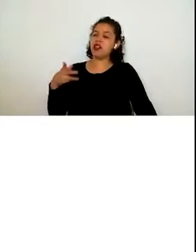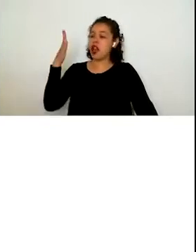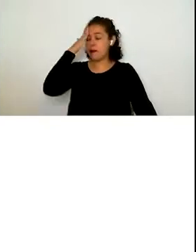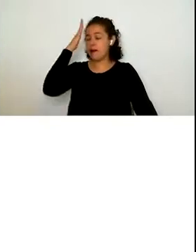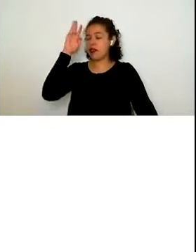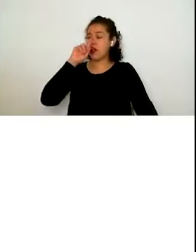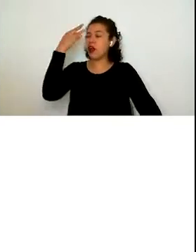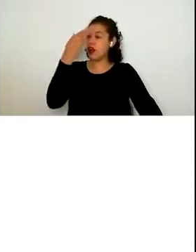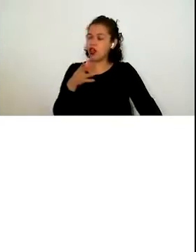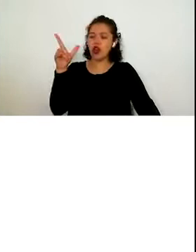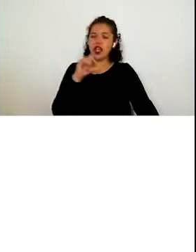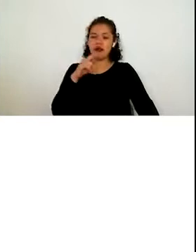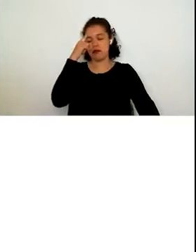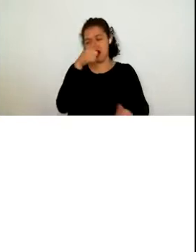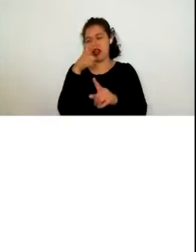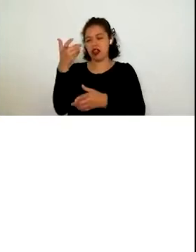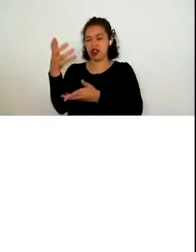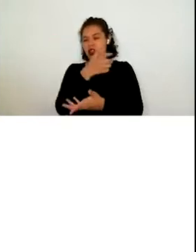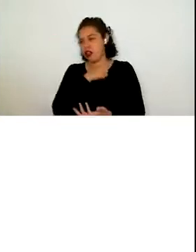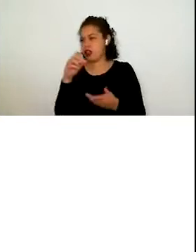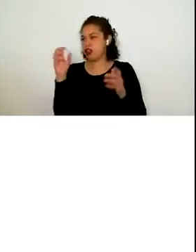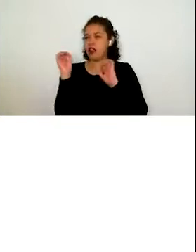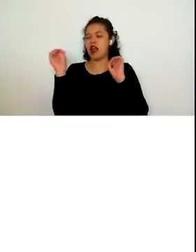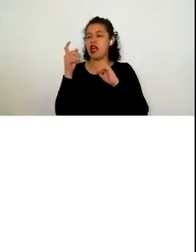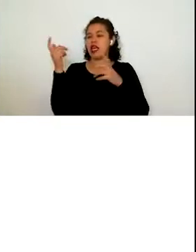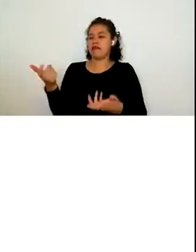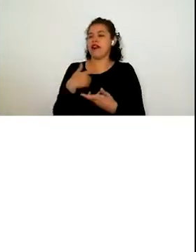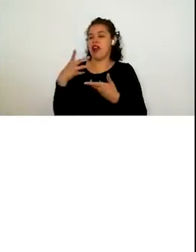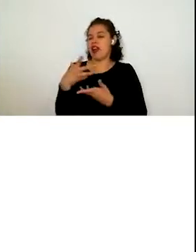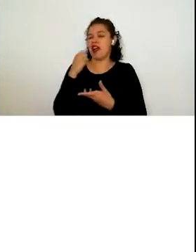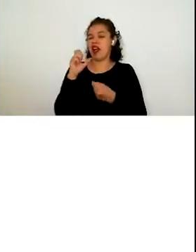fines de lucro y que al final no va a recibir una contribución